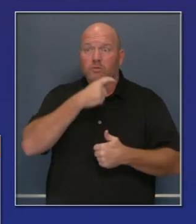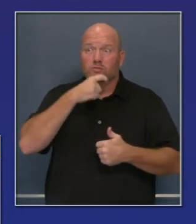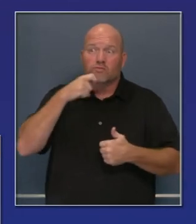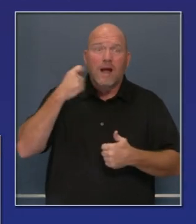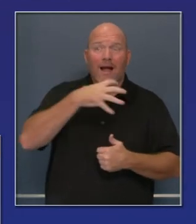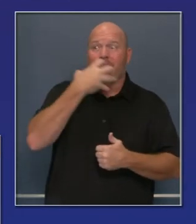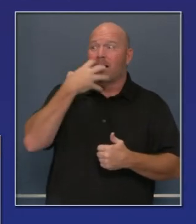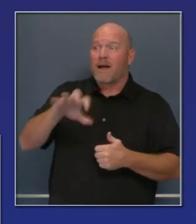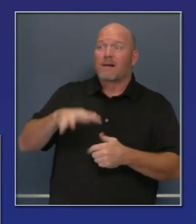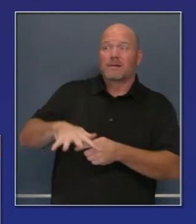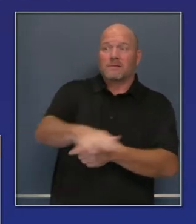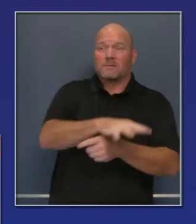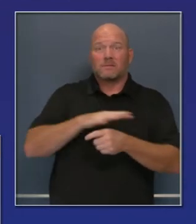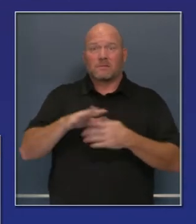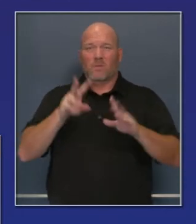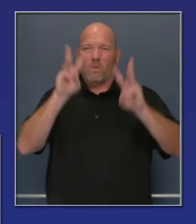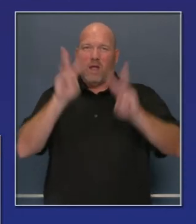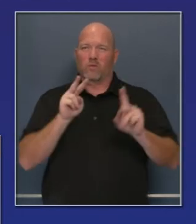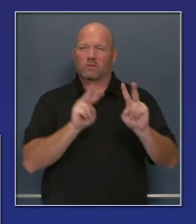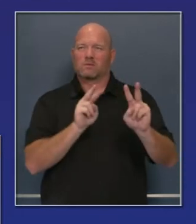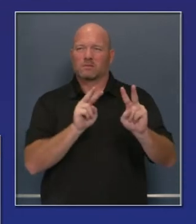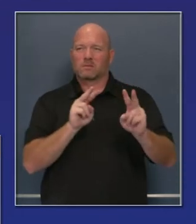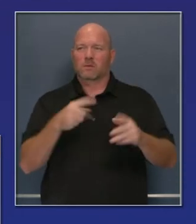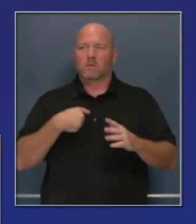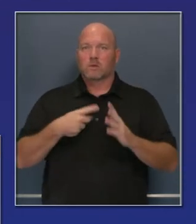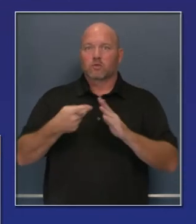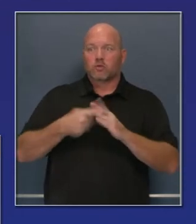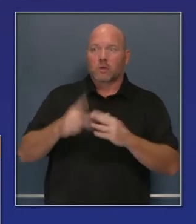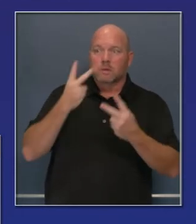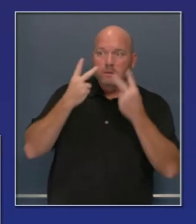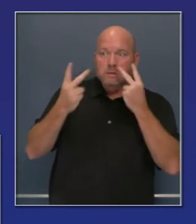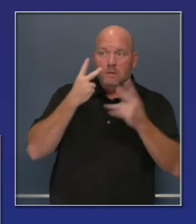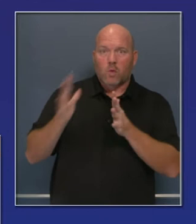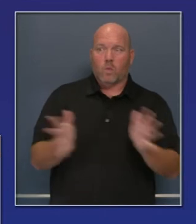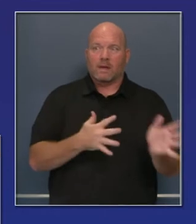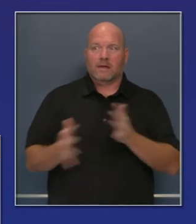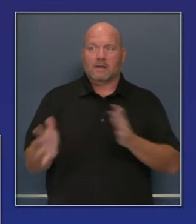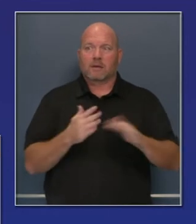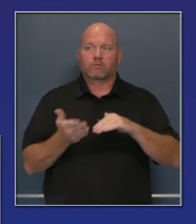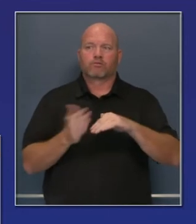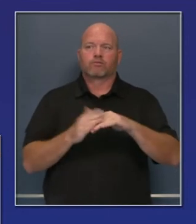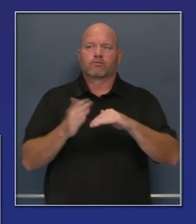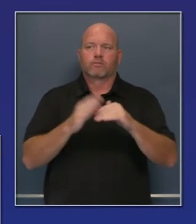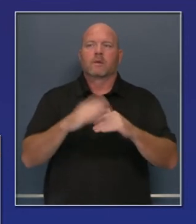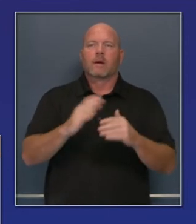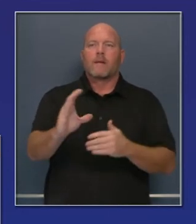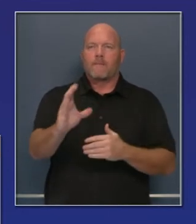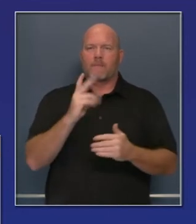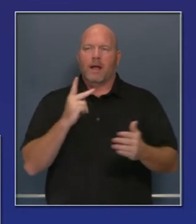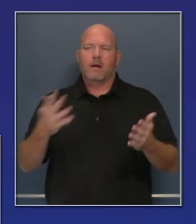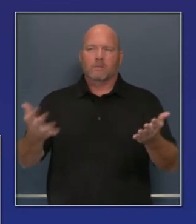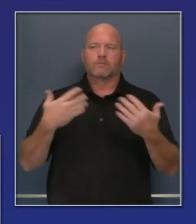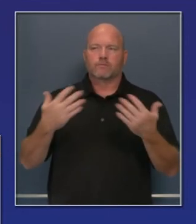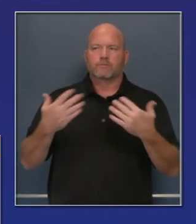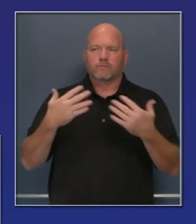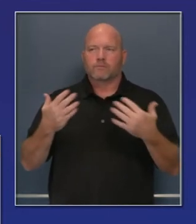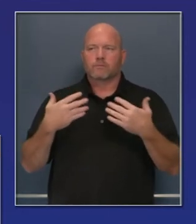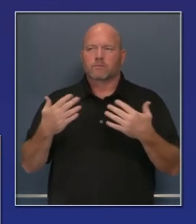condiciones secas, de sequía, en que veremos que estos vientos también